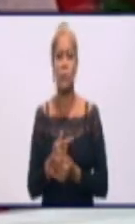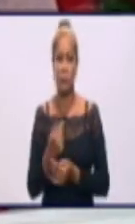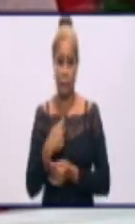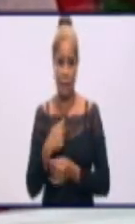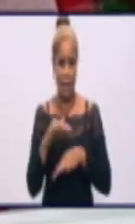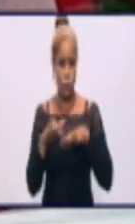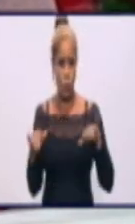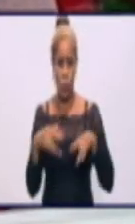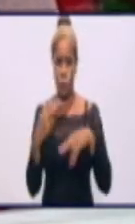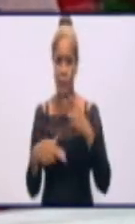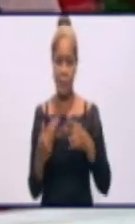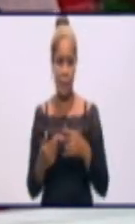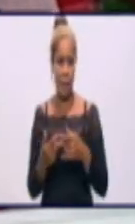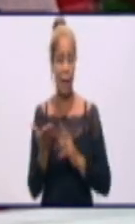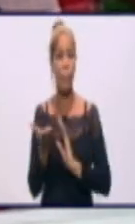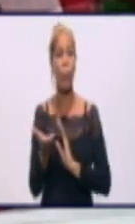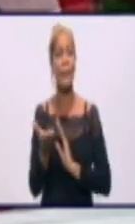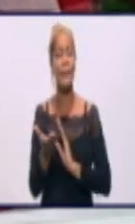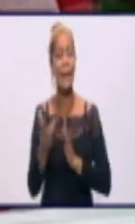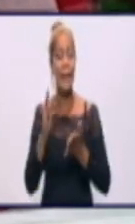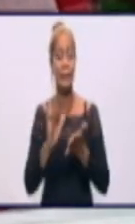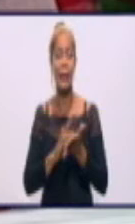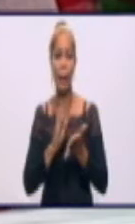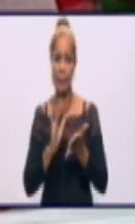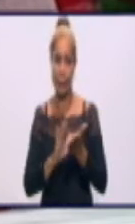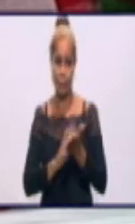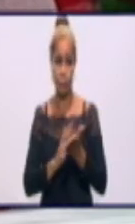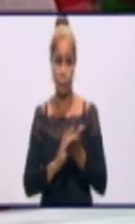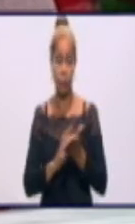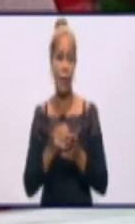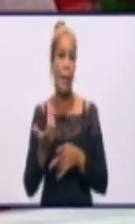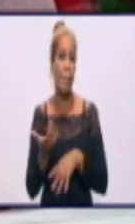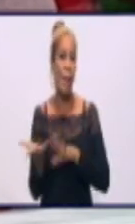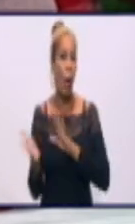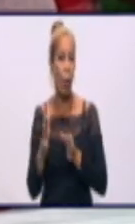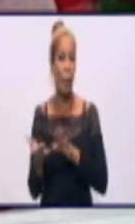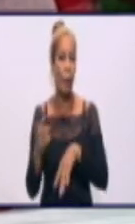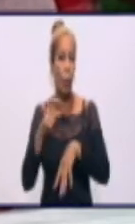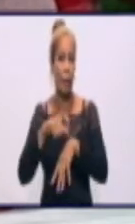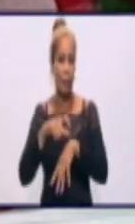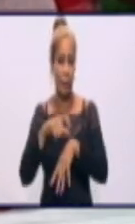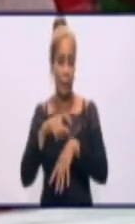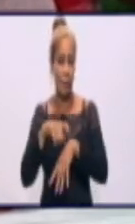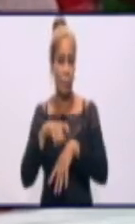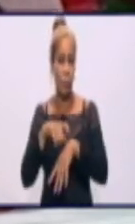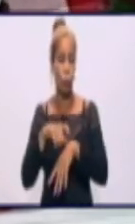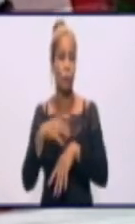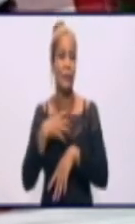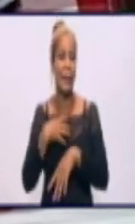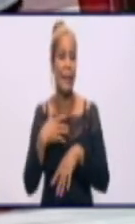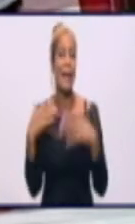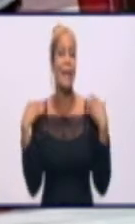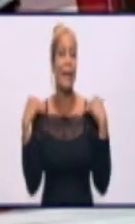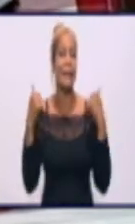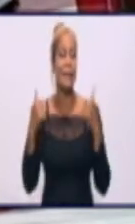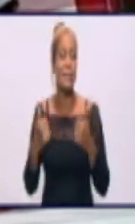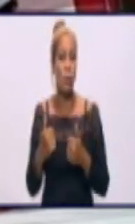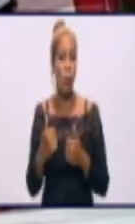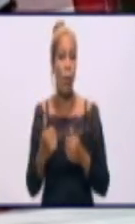través de esta vía digital, ¿qué tiempo tiene la dirección territorial para